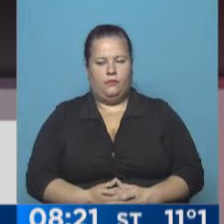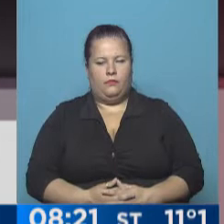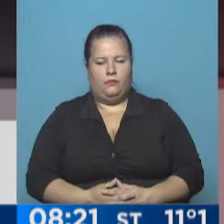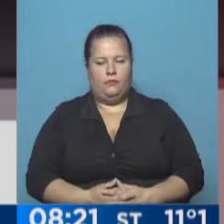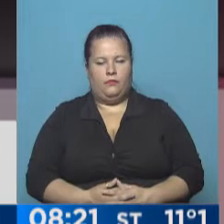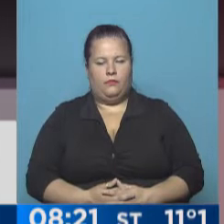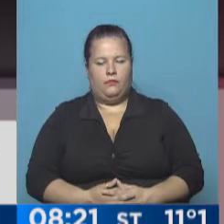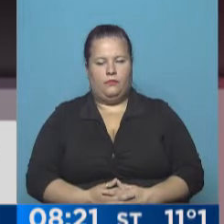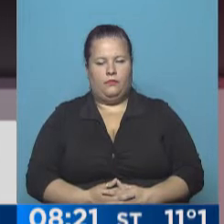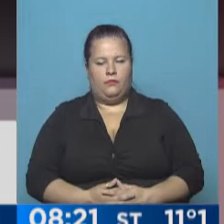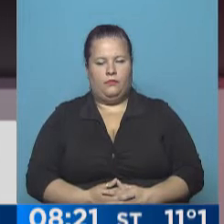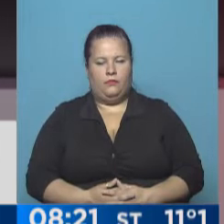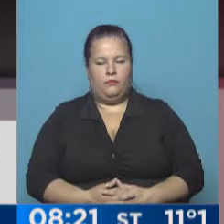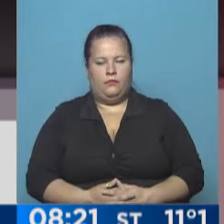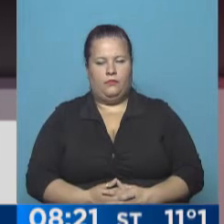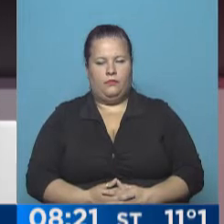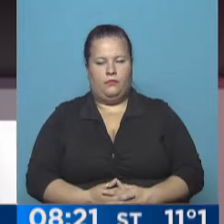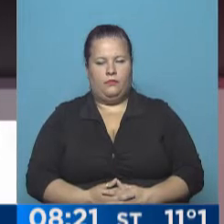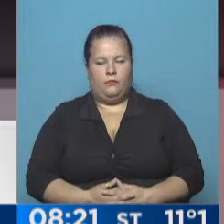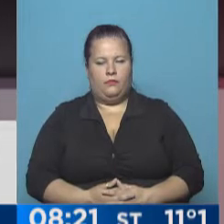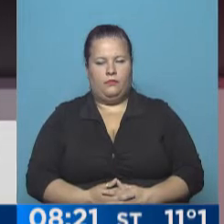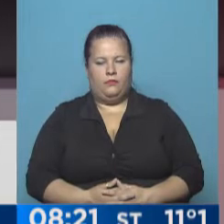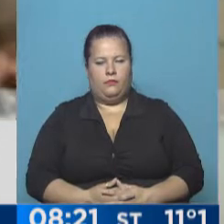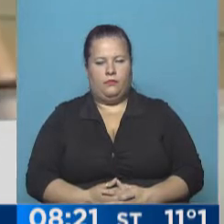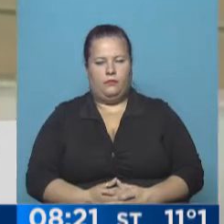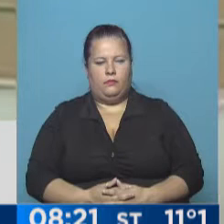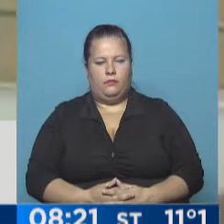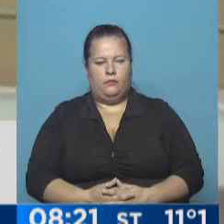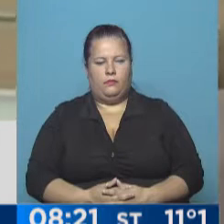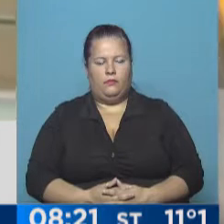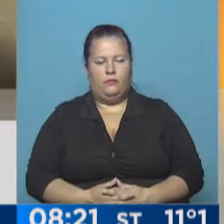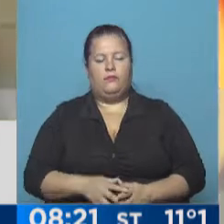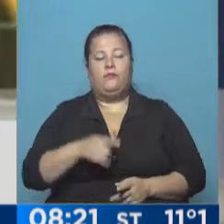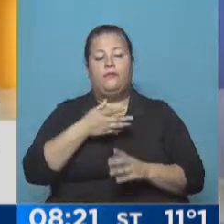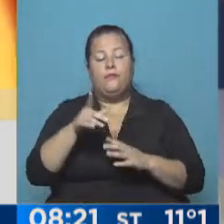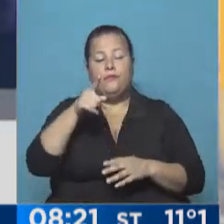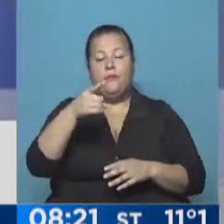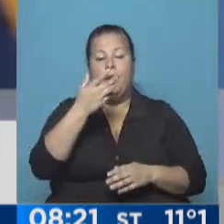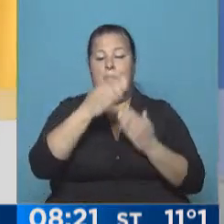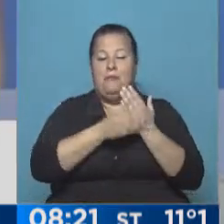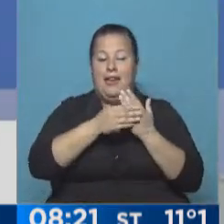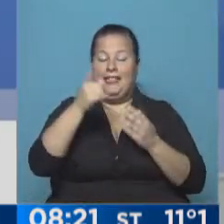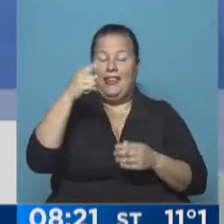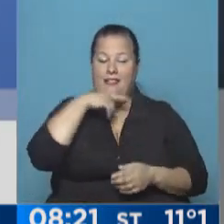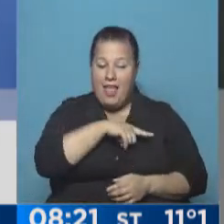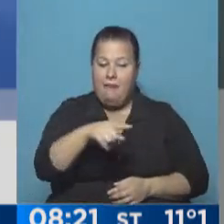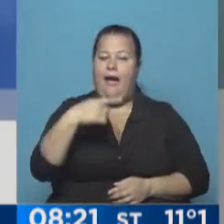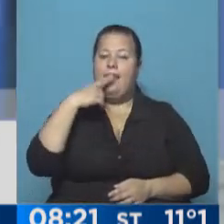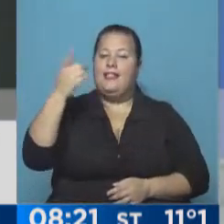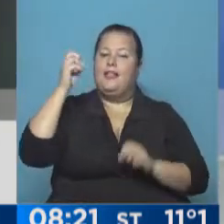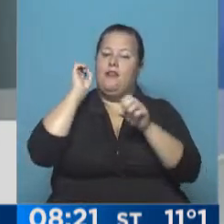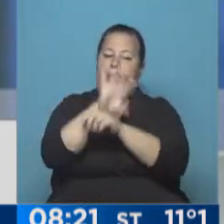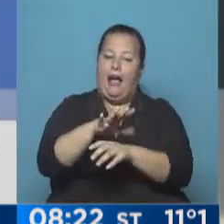que c'est la proposition que nous avons nous-mêmes établie. Por su parte, Angela Merkel destacó que la masiva llegada